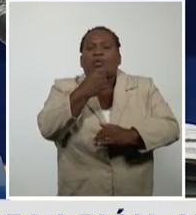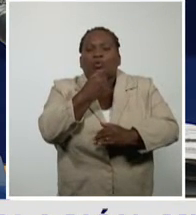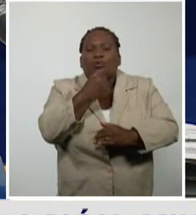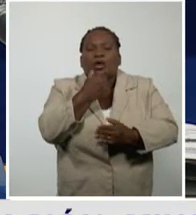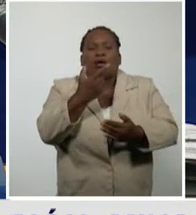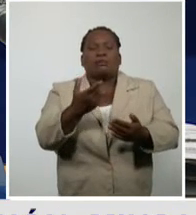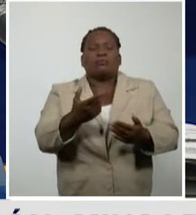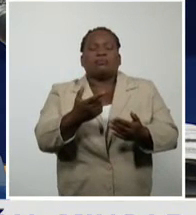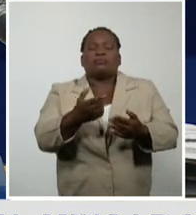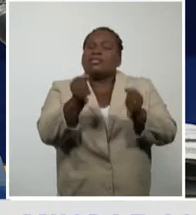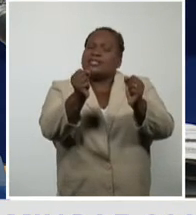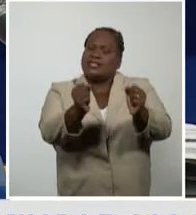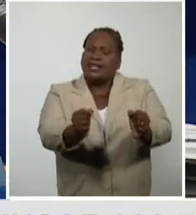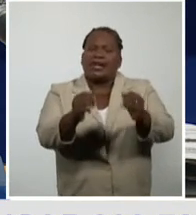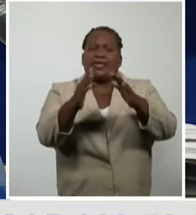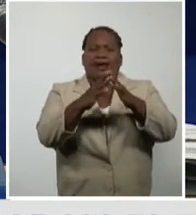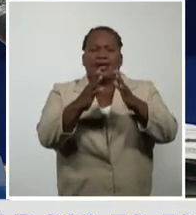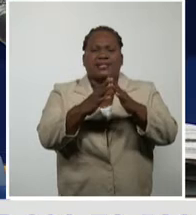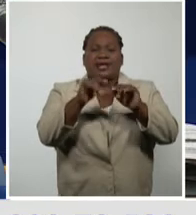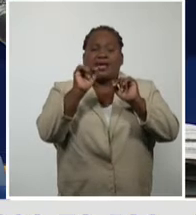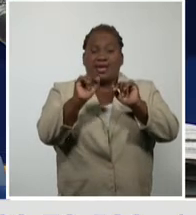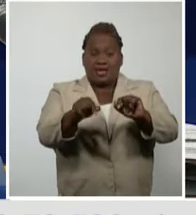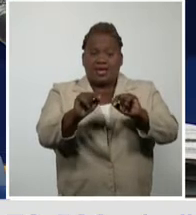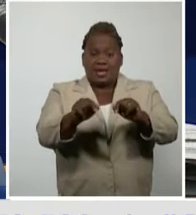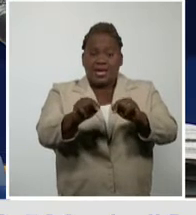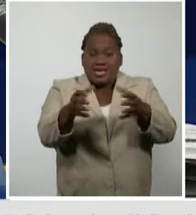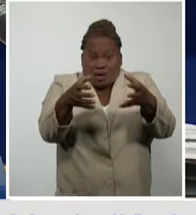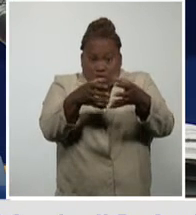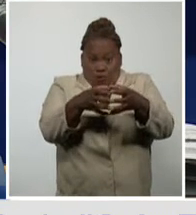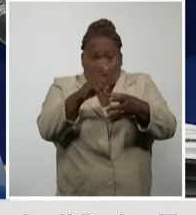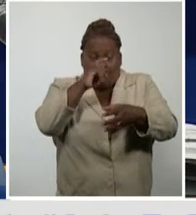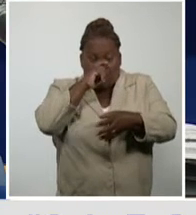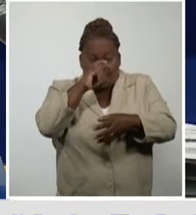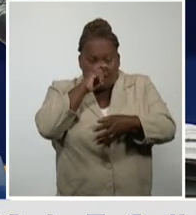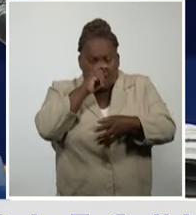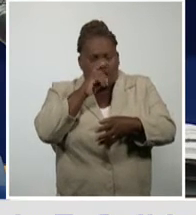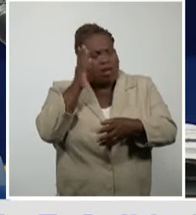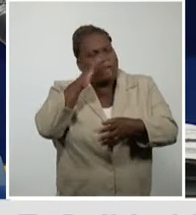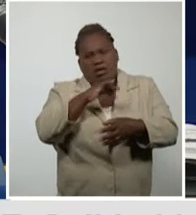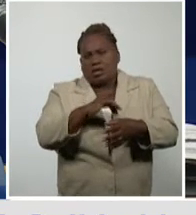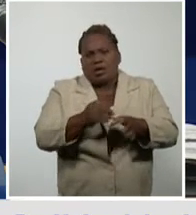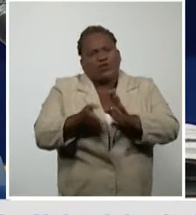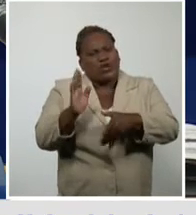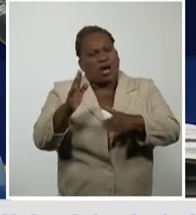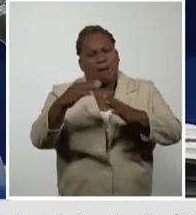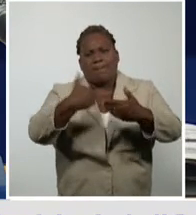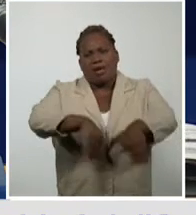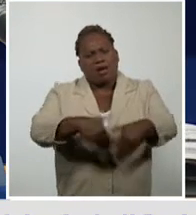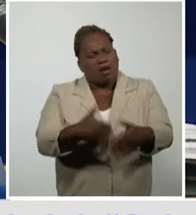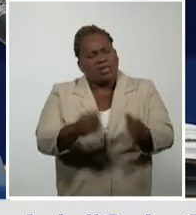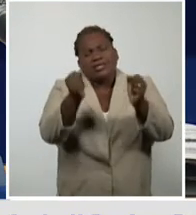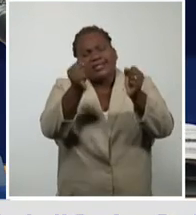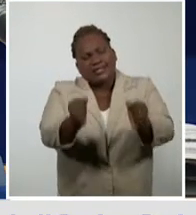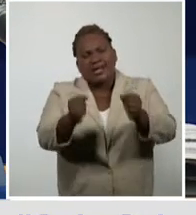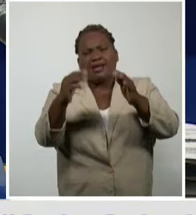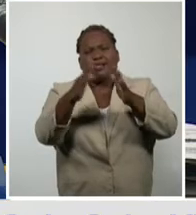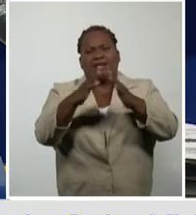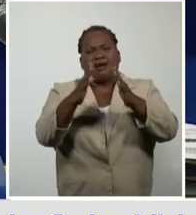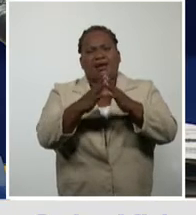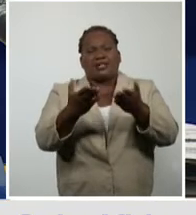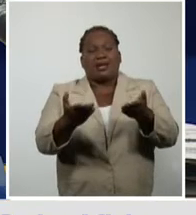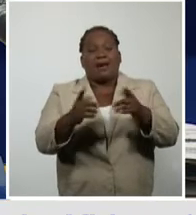sea, esa parte de la población lo menos posible, lo menos expuesta posible, porque el